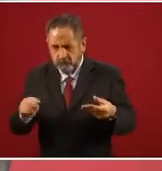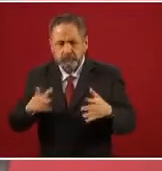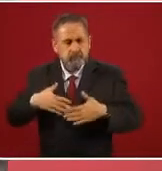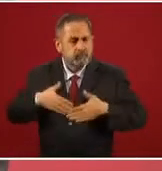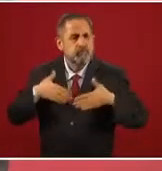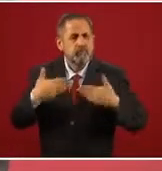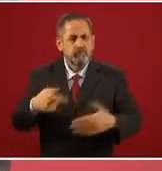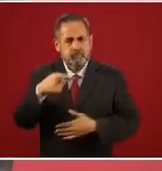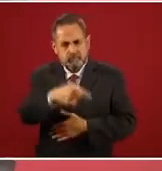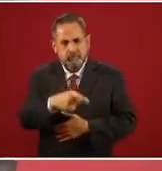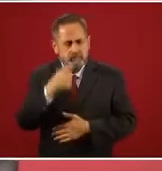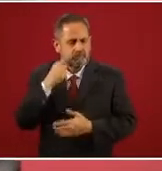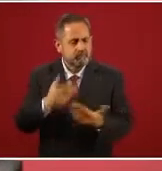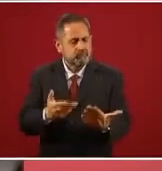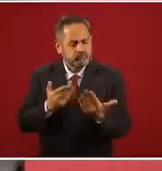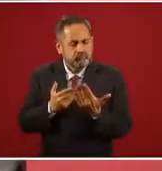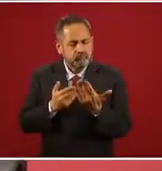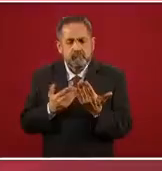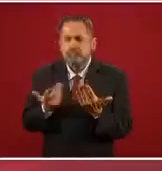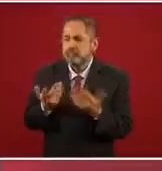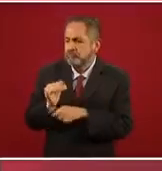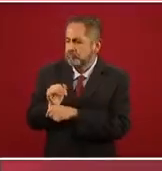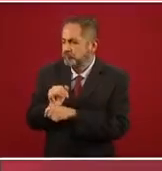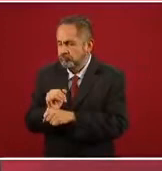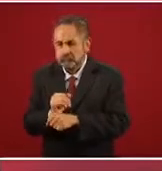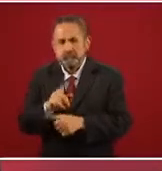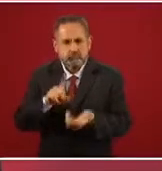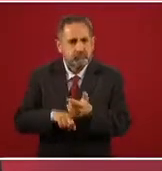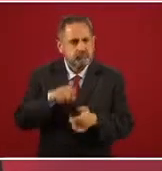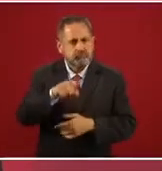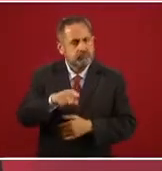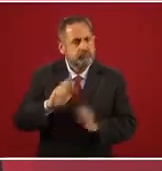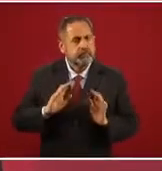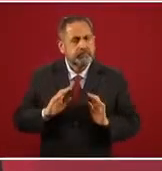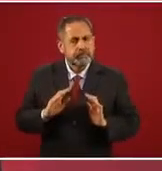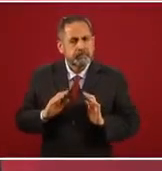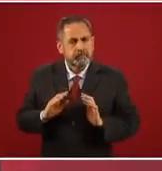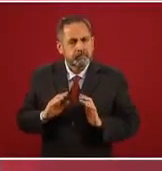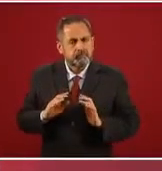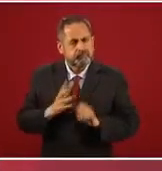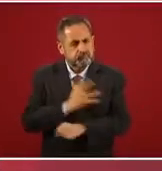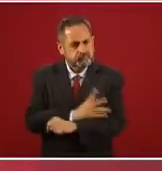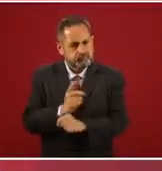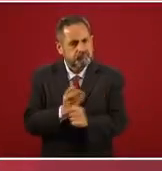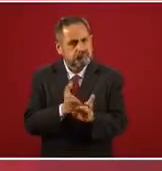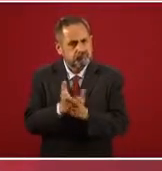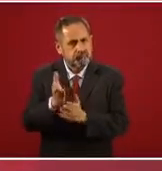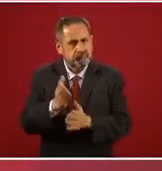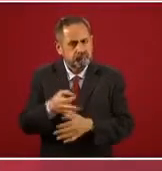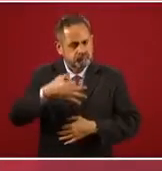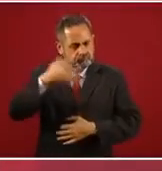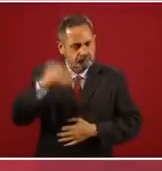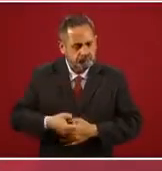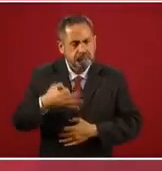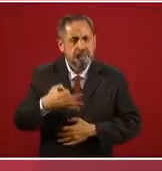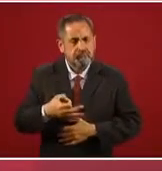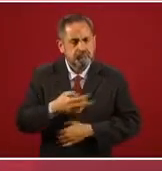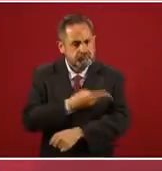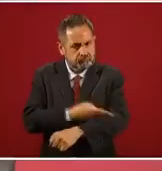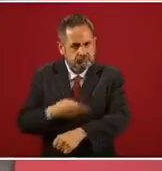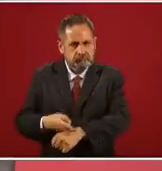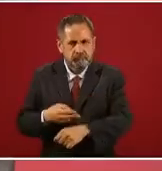tengo confianza a él, que es un hombre recto, íntegro, honesto,